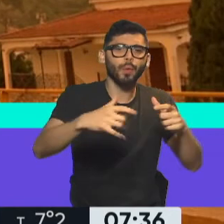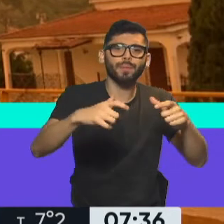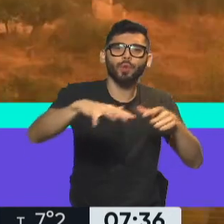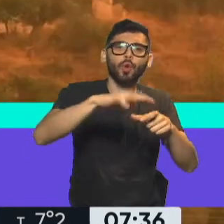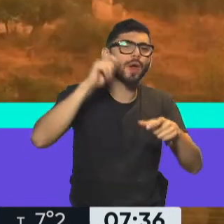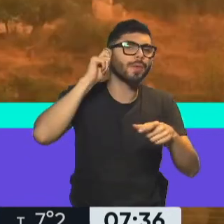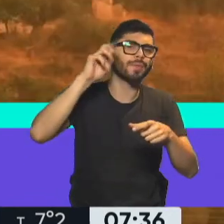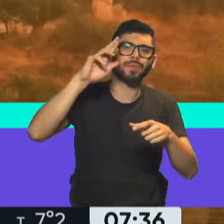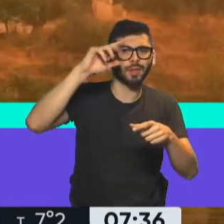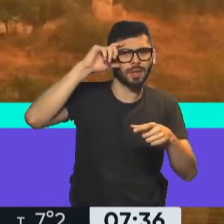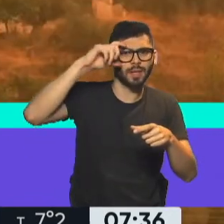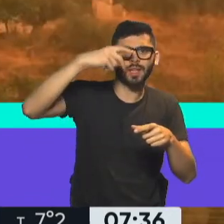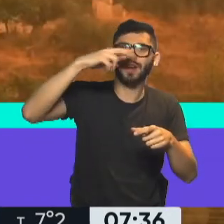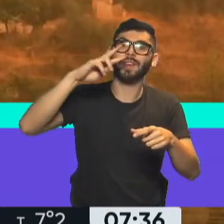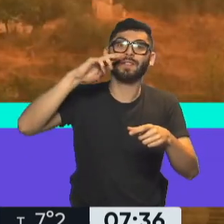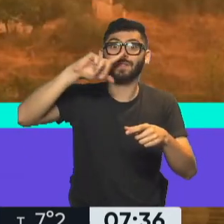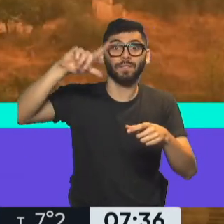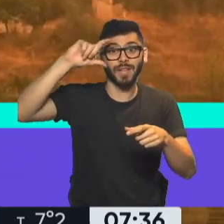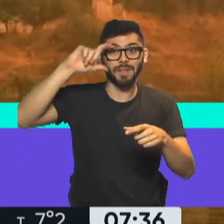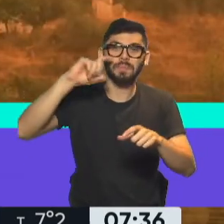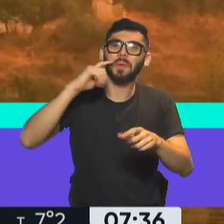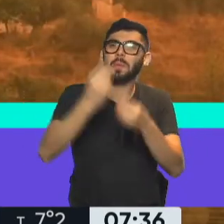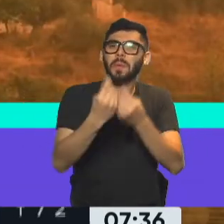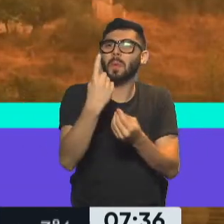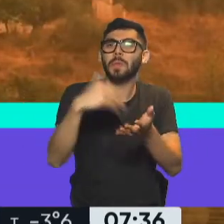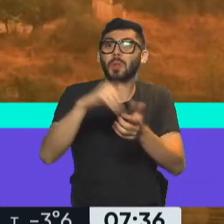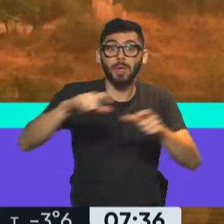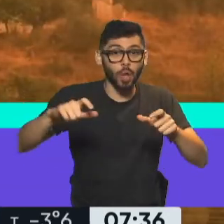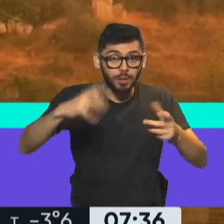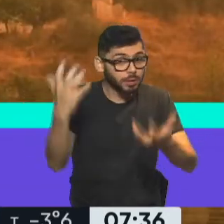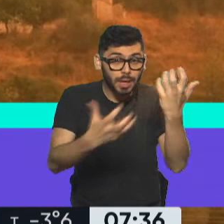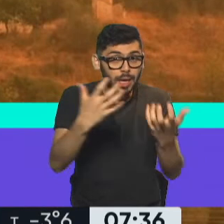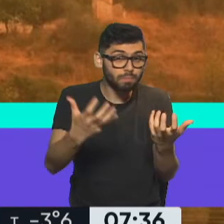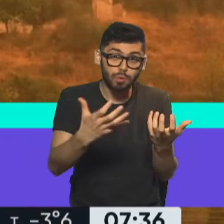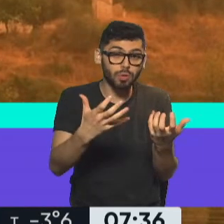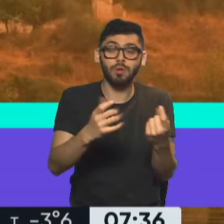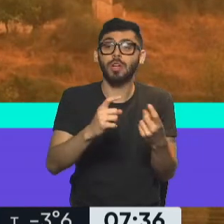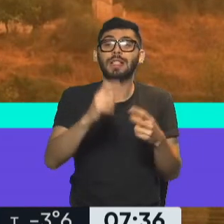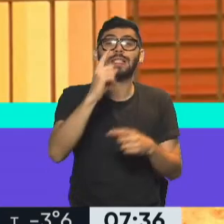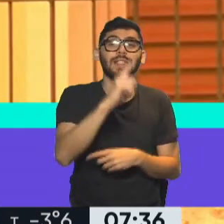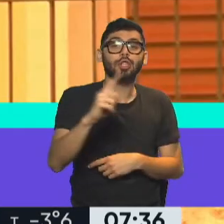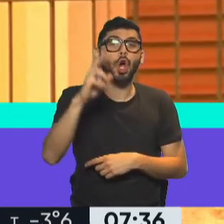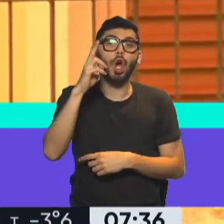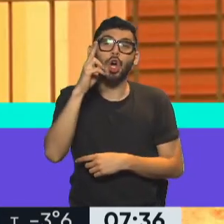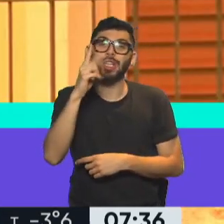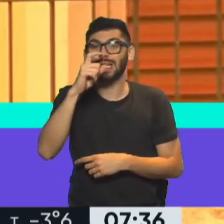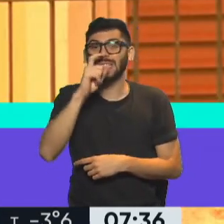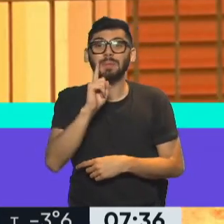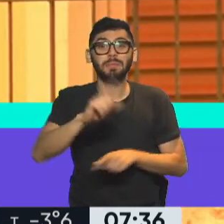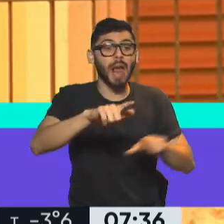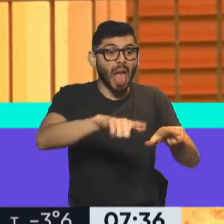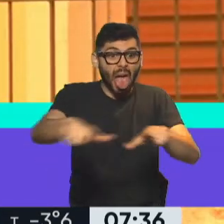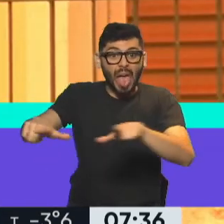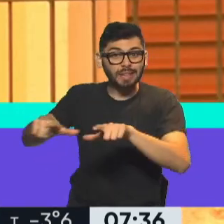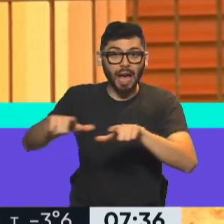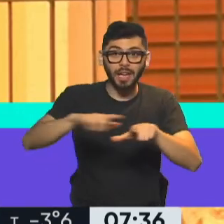Greenville, de un millar de habitantes. Ya se quemaron más de 187.000 hectáreas. Los científicos creen que se debe a